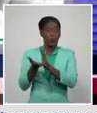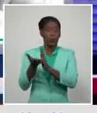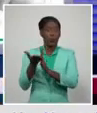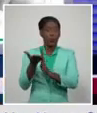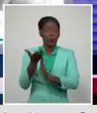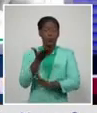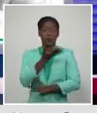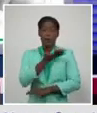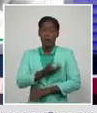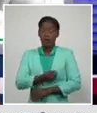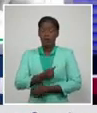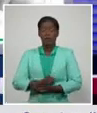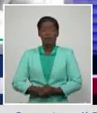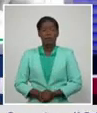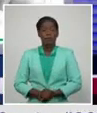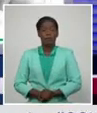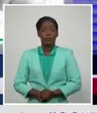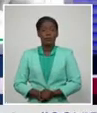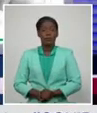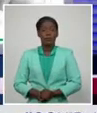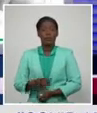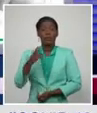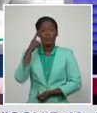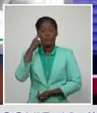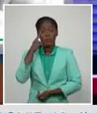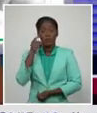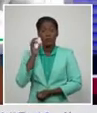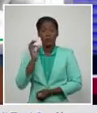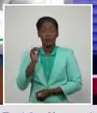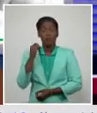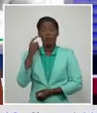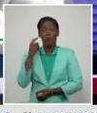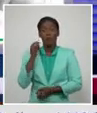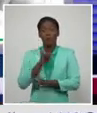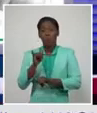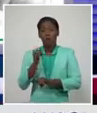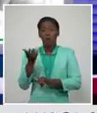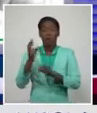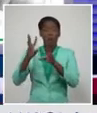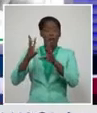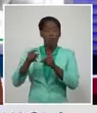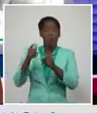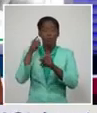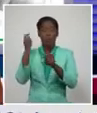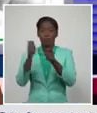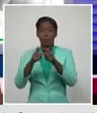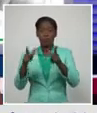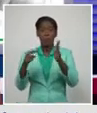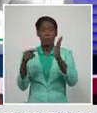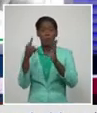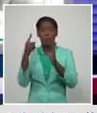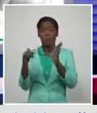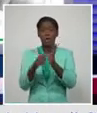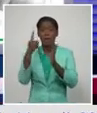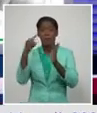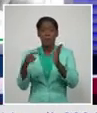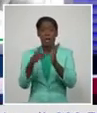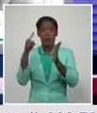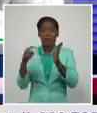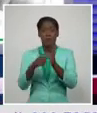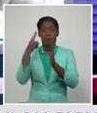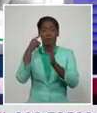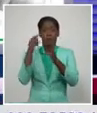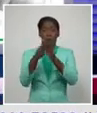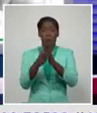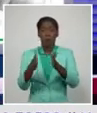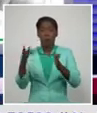Por 3 jornadas consecutivas, la nación reporta cifras por encima de los 1.000 casos, rompe récord en esta